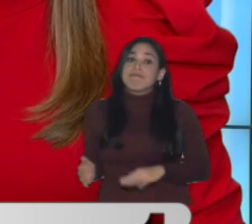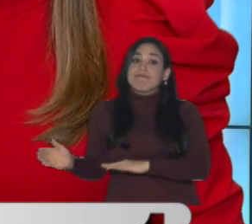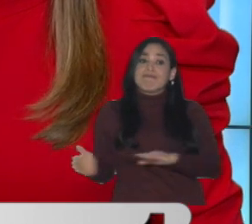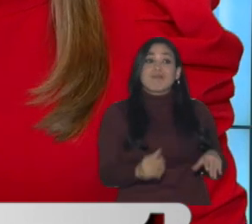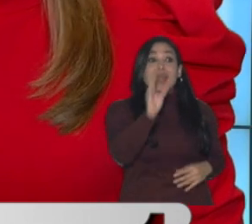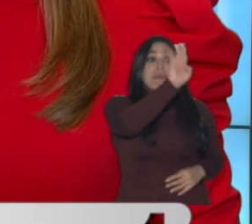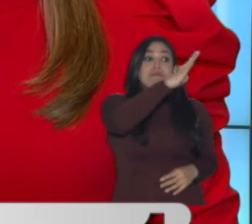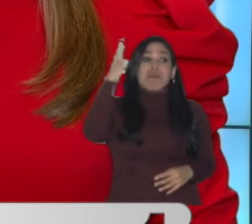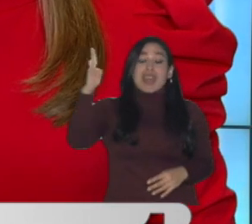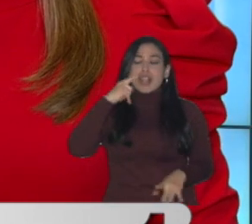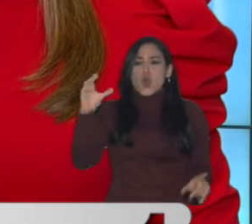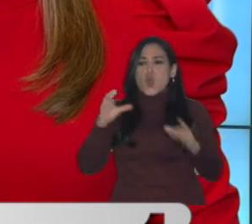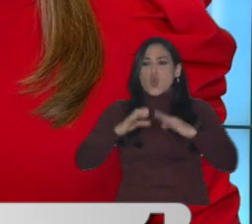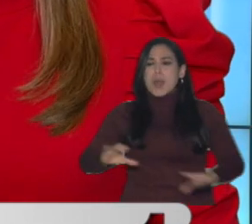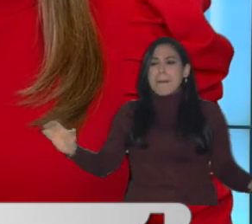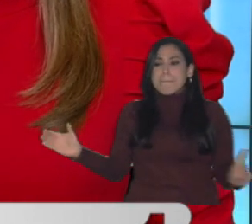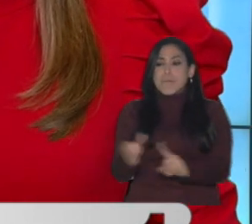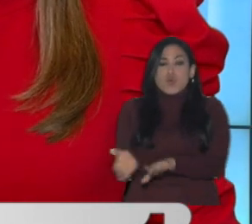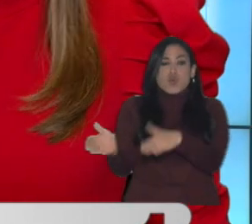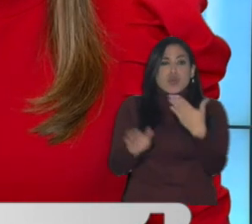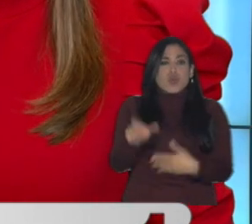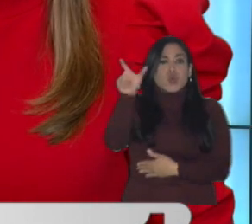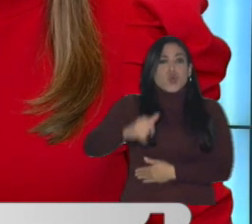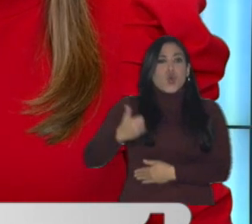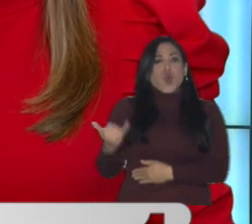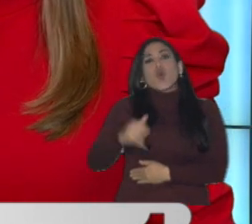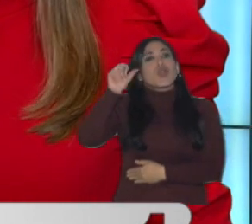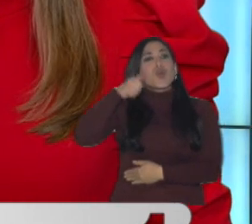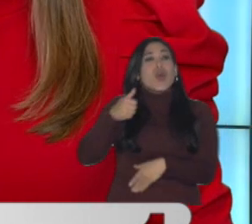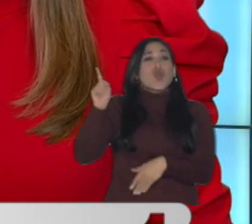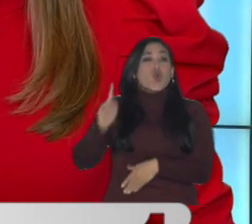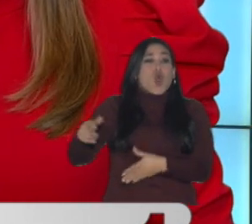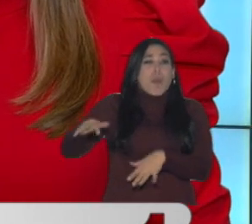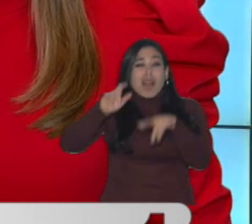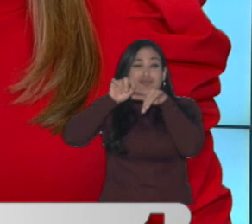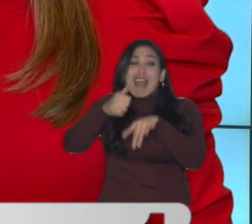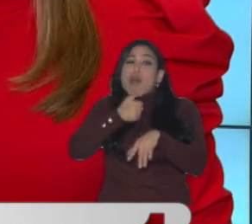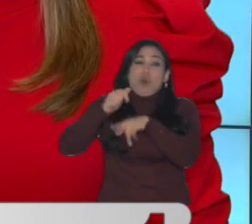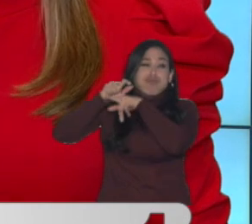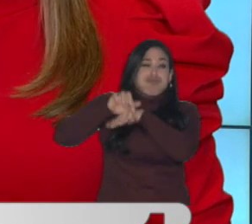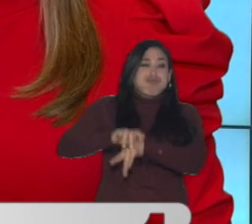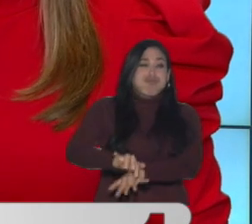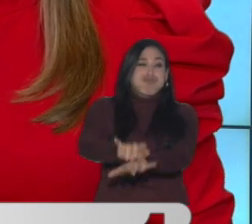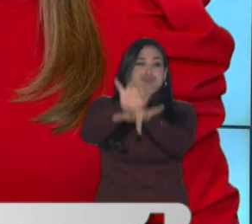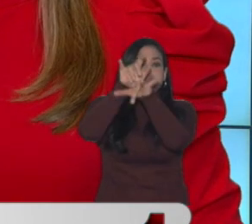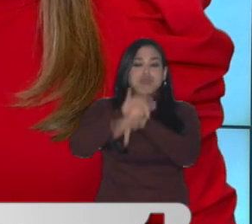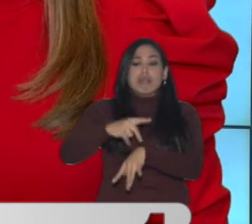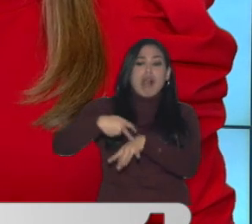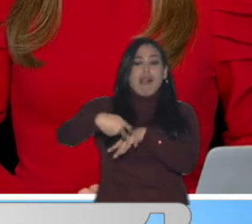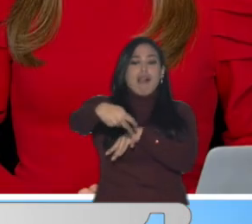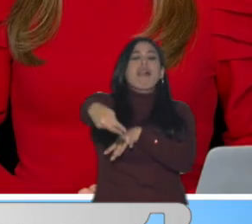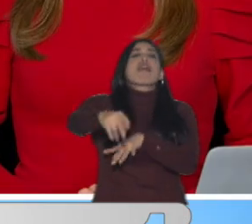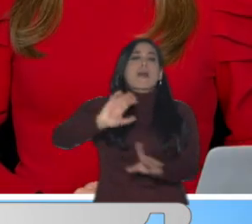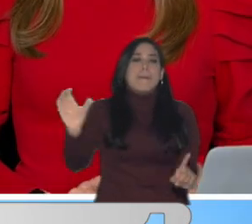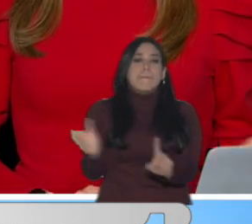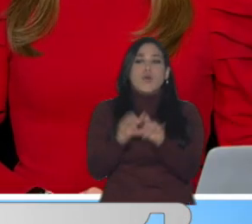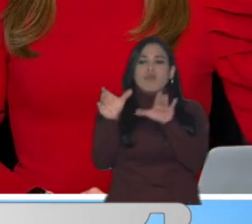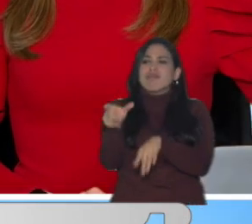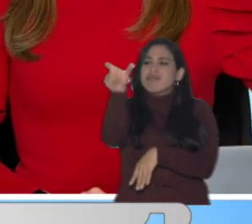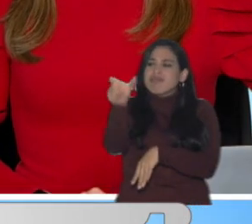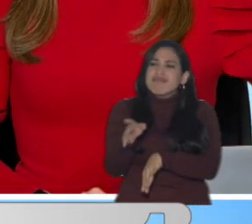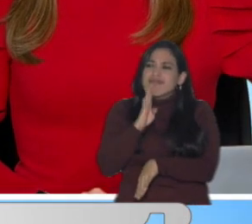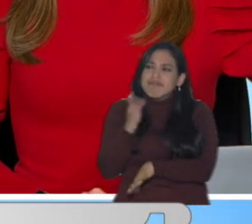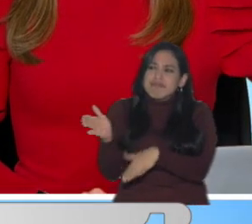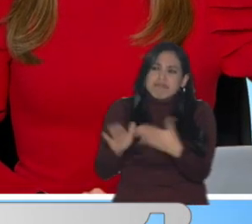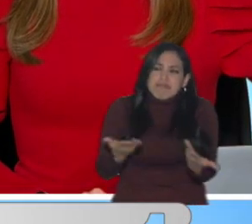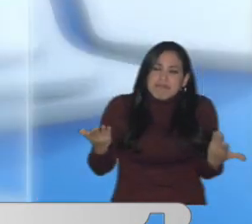En Barranquilla encontraron el cuerpo sin vida de un joven que había sido arrastrado por un arroyo el fin de semana. Jorge Castro, ¿quién es la víctima?